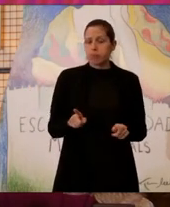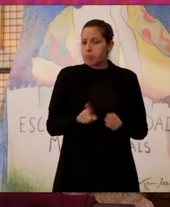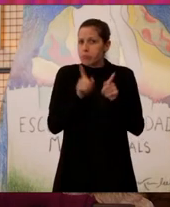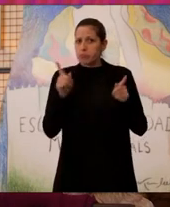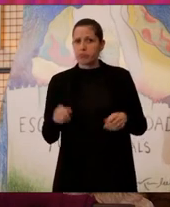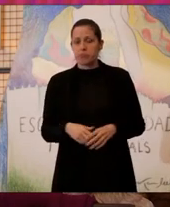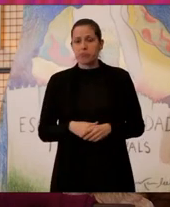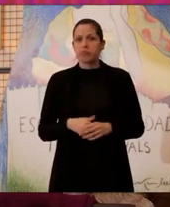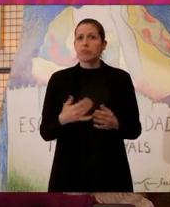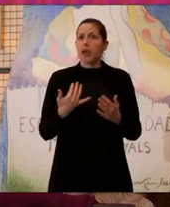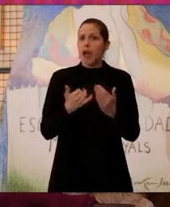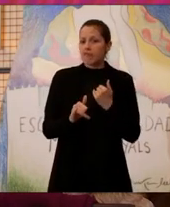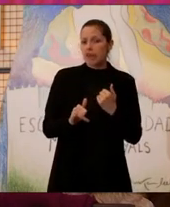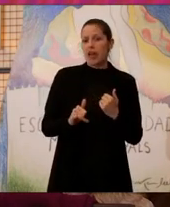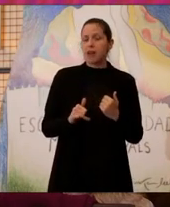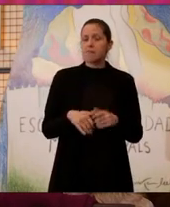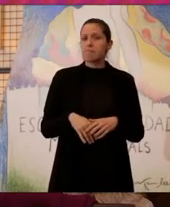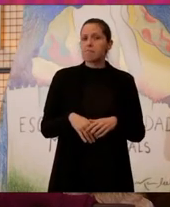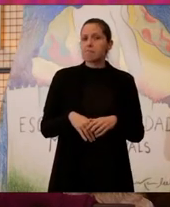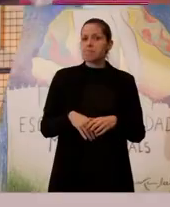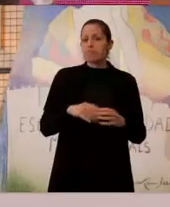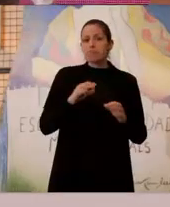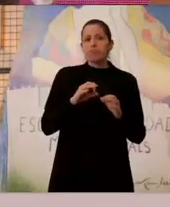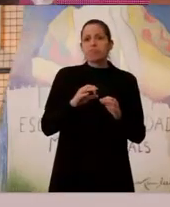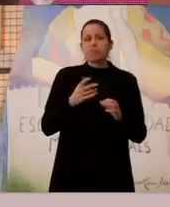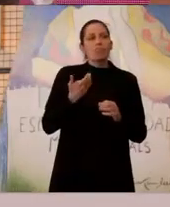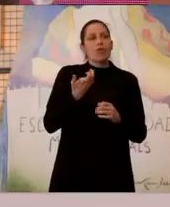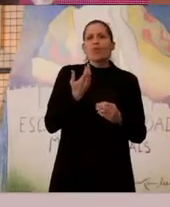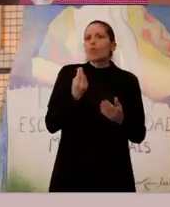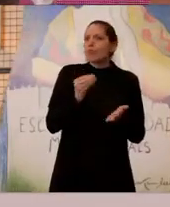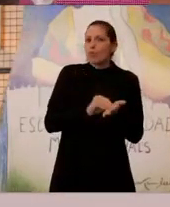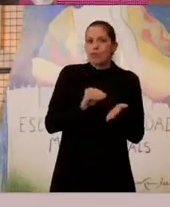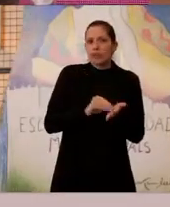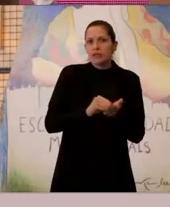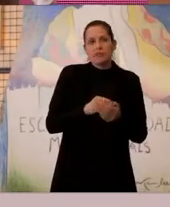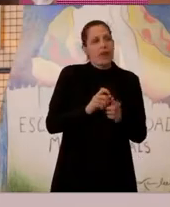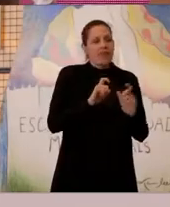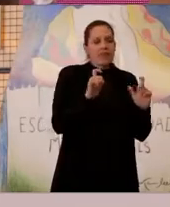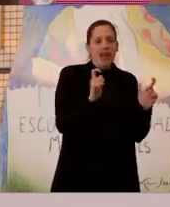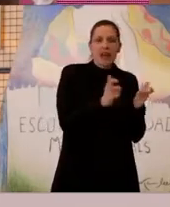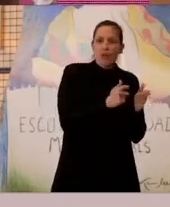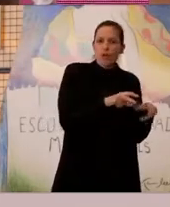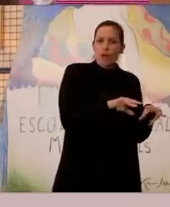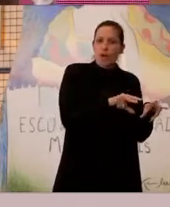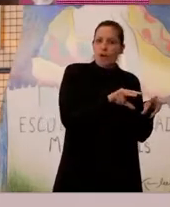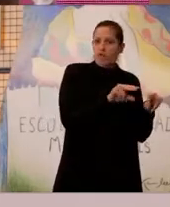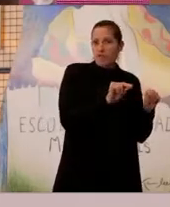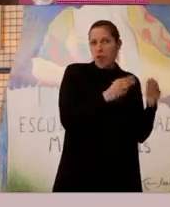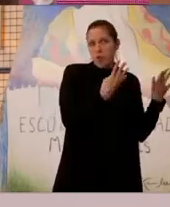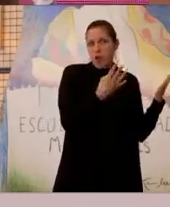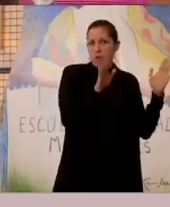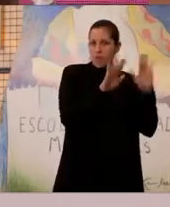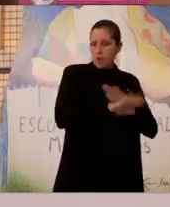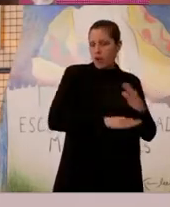como hemos dicho muchas veces salen de las reuniones que han acabado a las 9 de la noche y se van a tomar una cerveza y